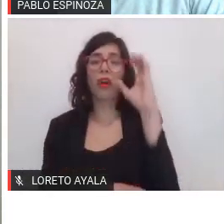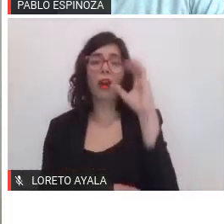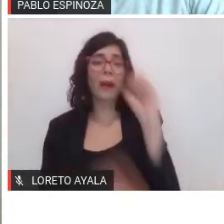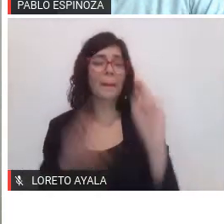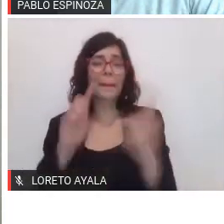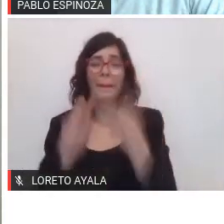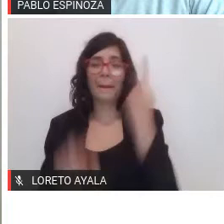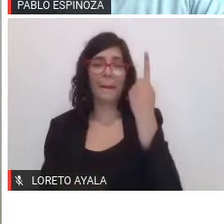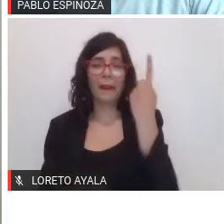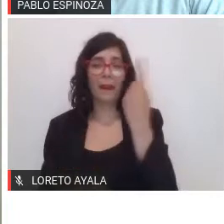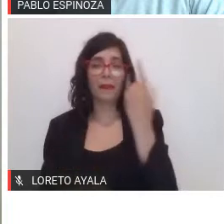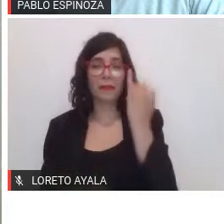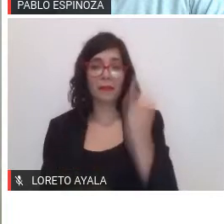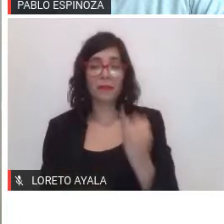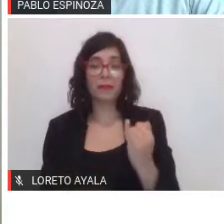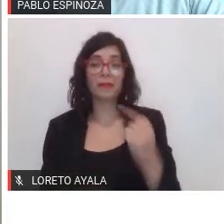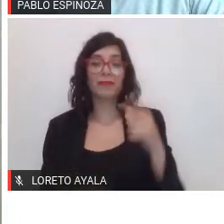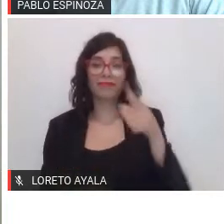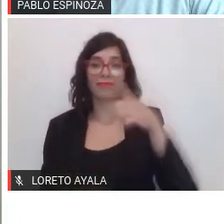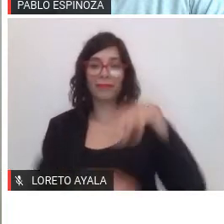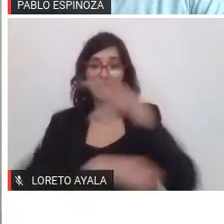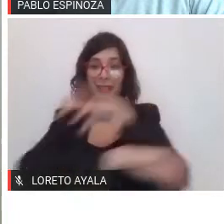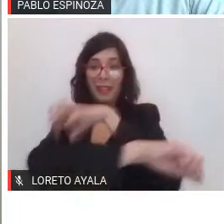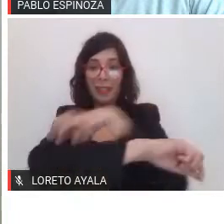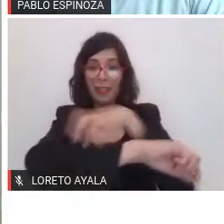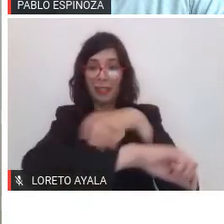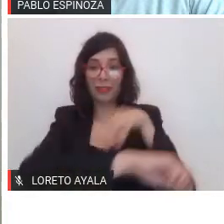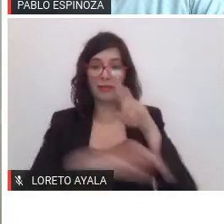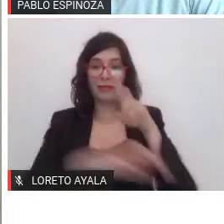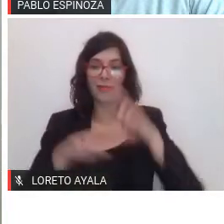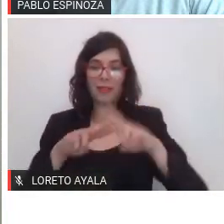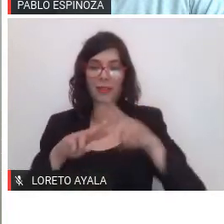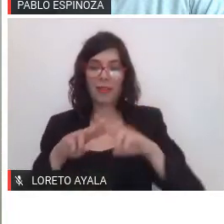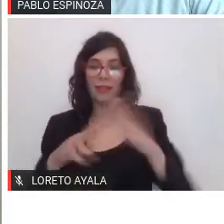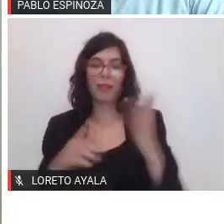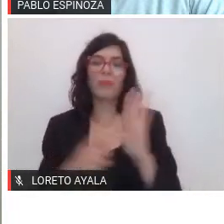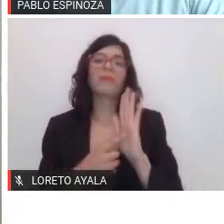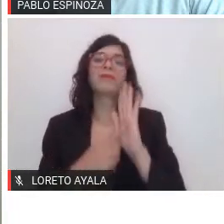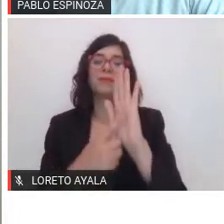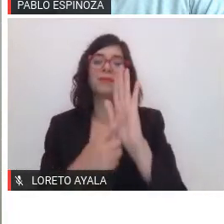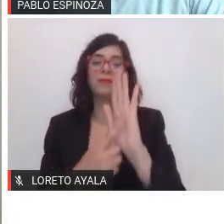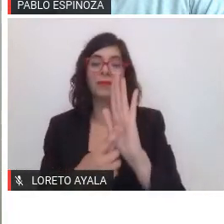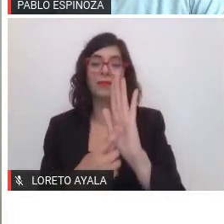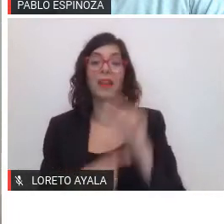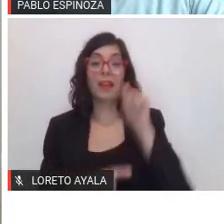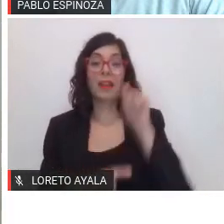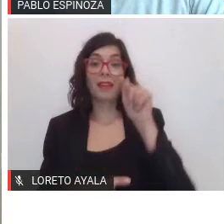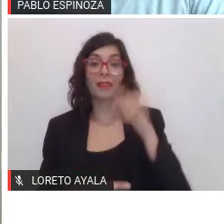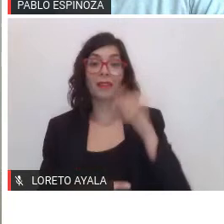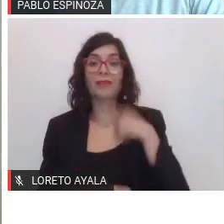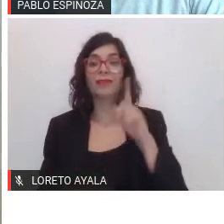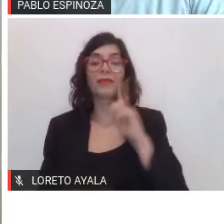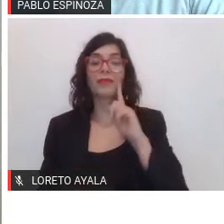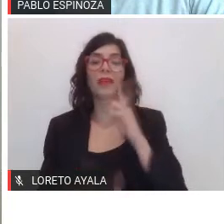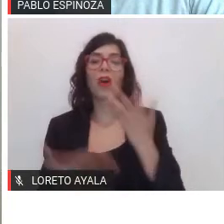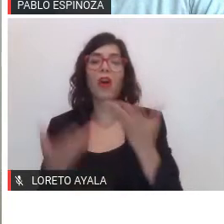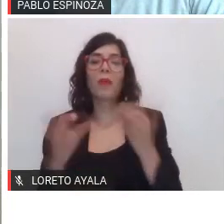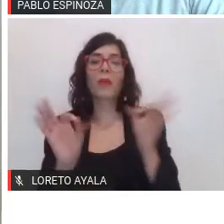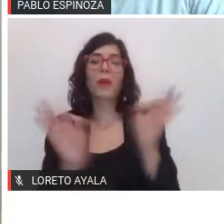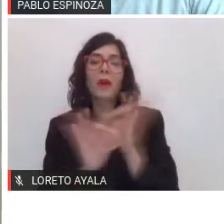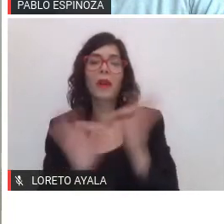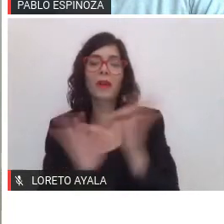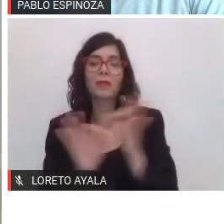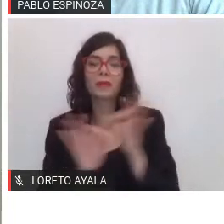educación física que se hizo en la región, la actualización en mediciones antropométricas. Y ahí estuve explicando más o menos cómo utilizar las tablas